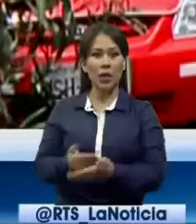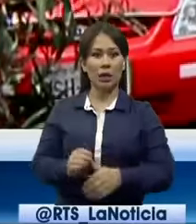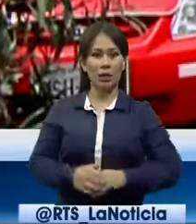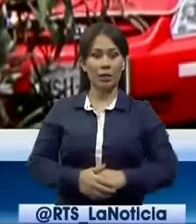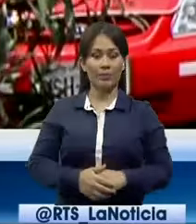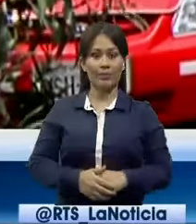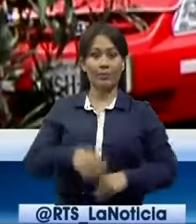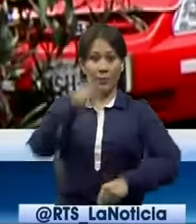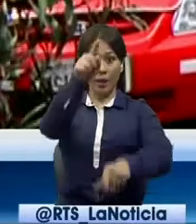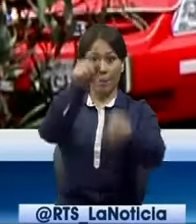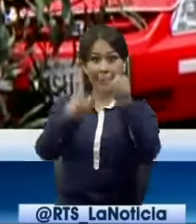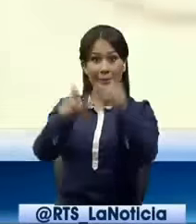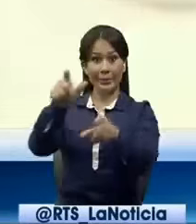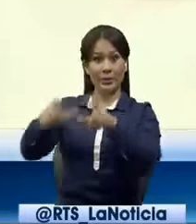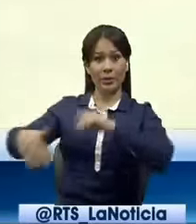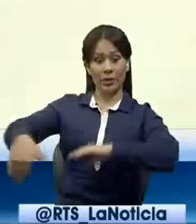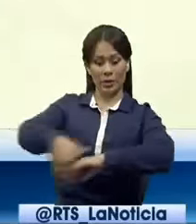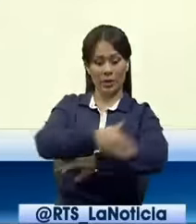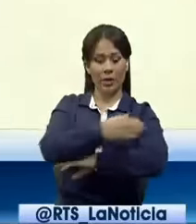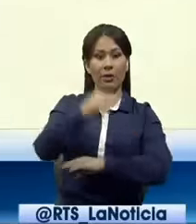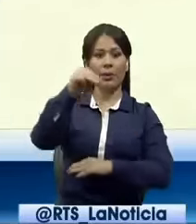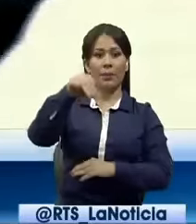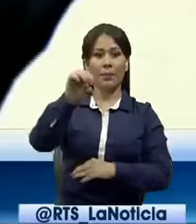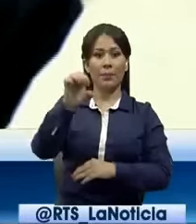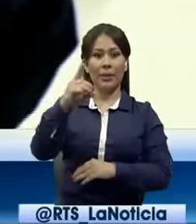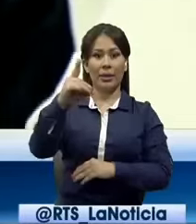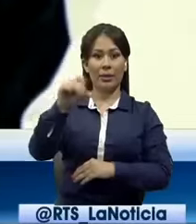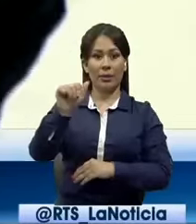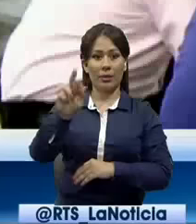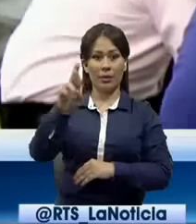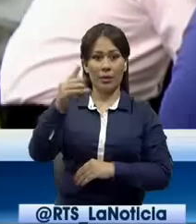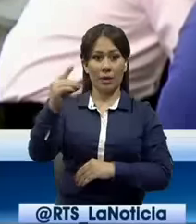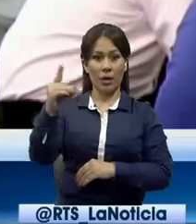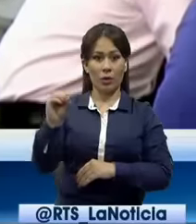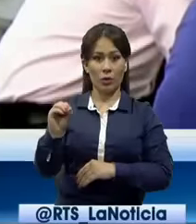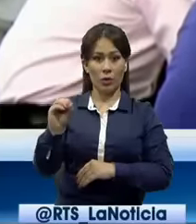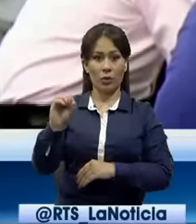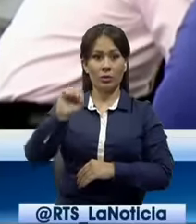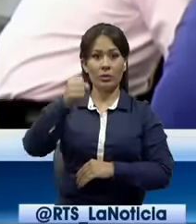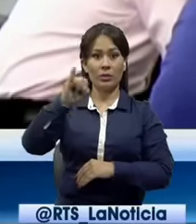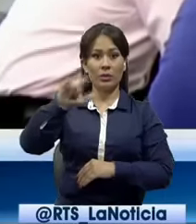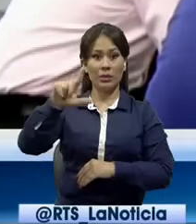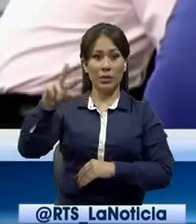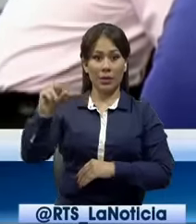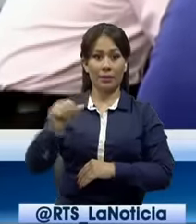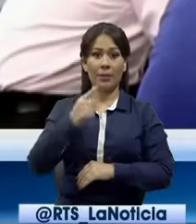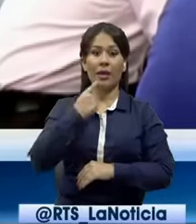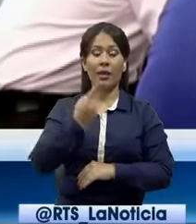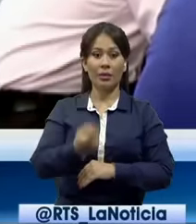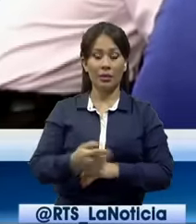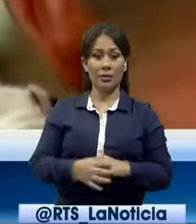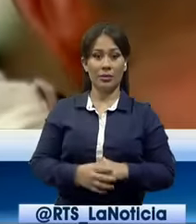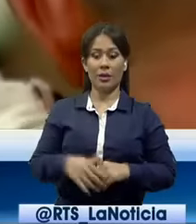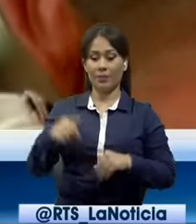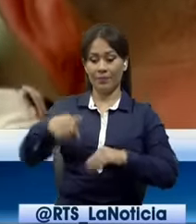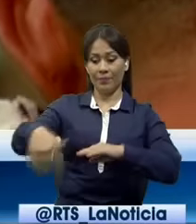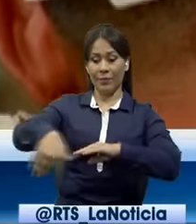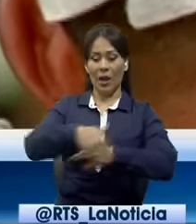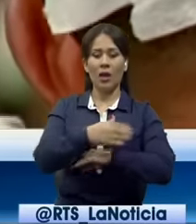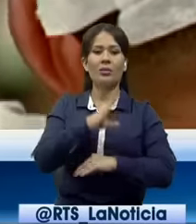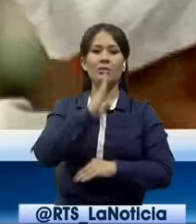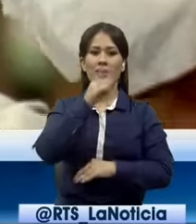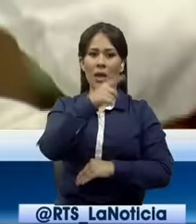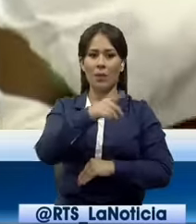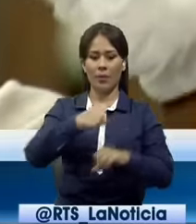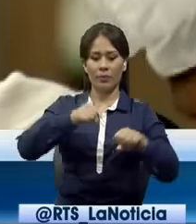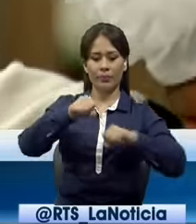realizar fletes en un triciclo. Prefirió guardar silencio ante las cámaras, pero la acusada sí dio su versión, a través de la cual aseguró que lo